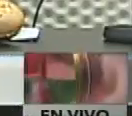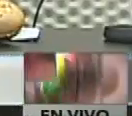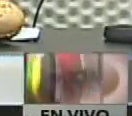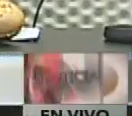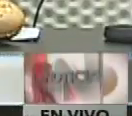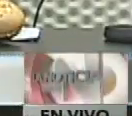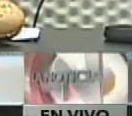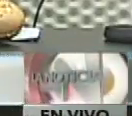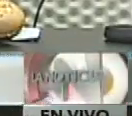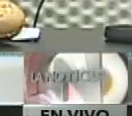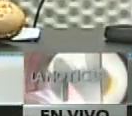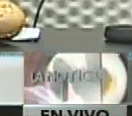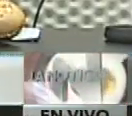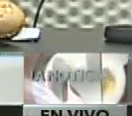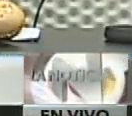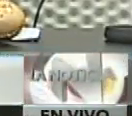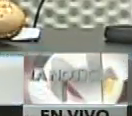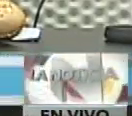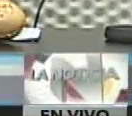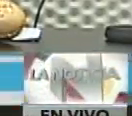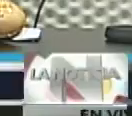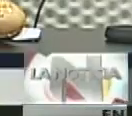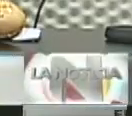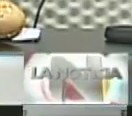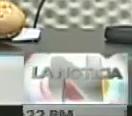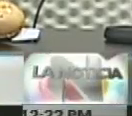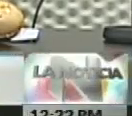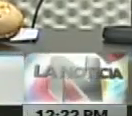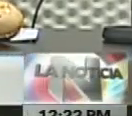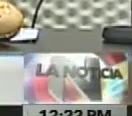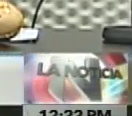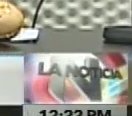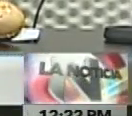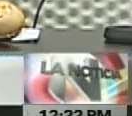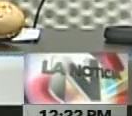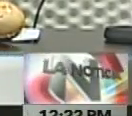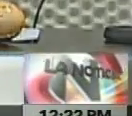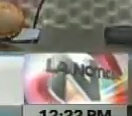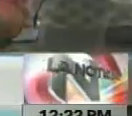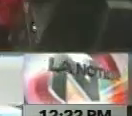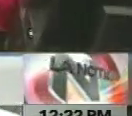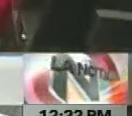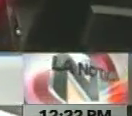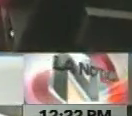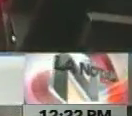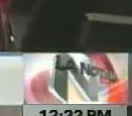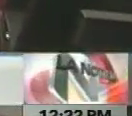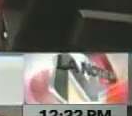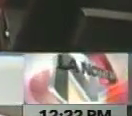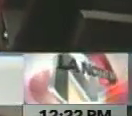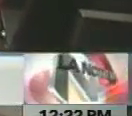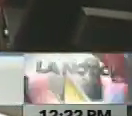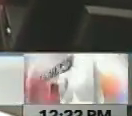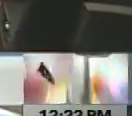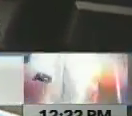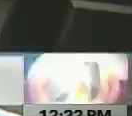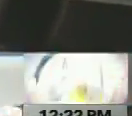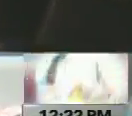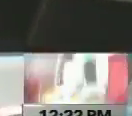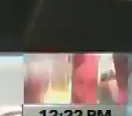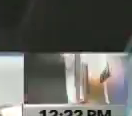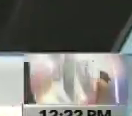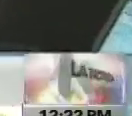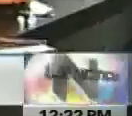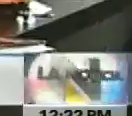está en los controles? Yorman Gómez. Y la Carolina Sestari acaba de llegar, nuestra directora del programa La Hora de la